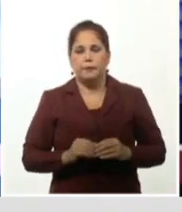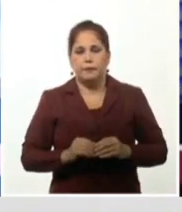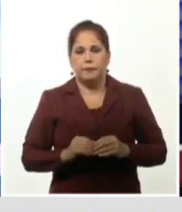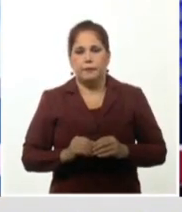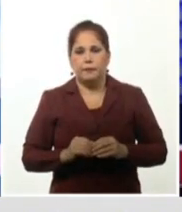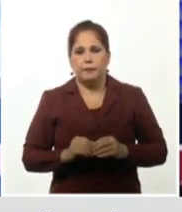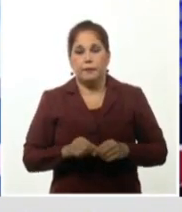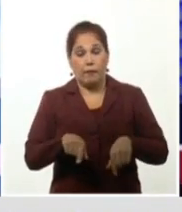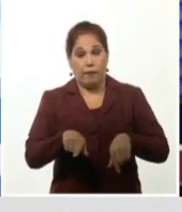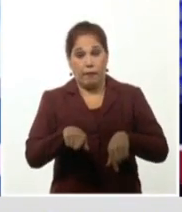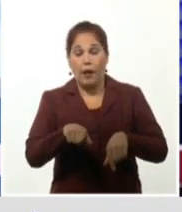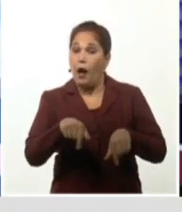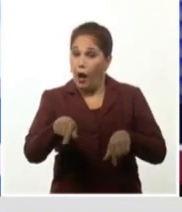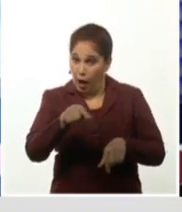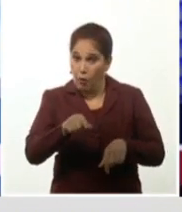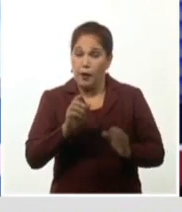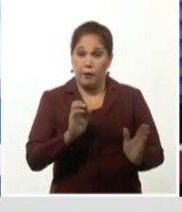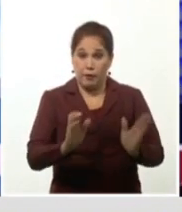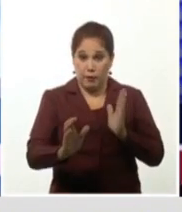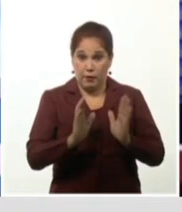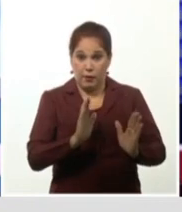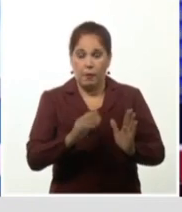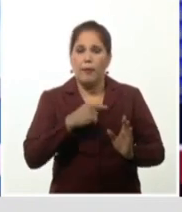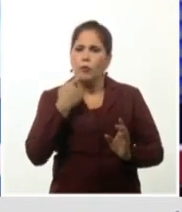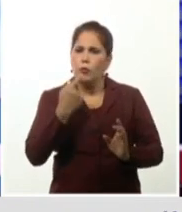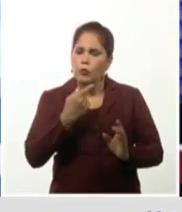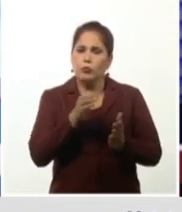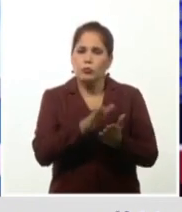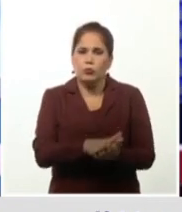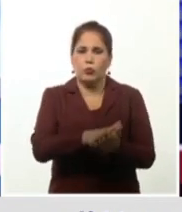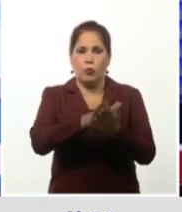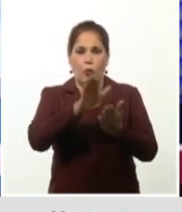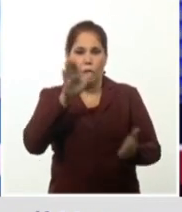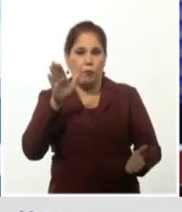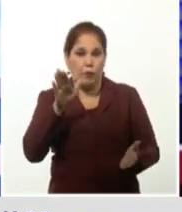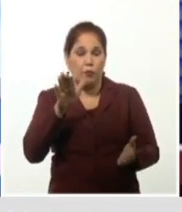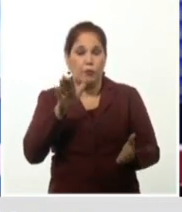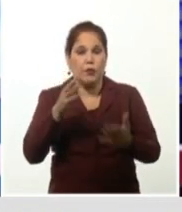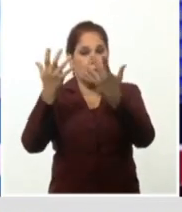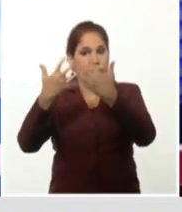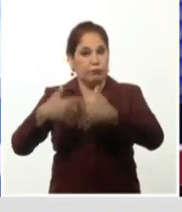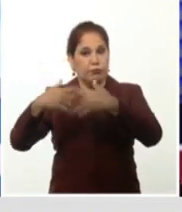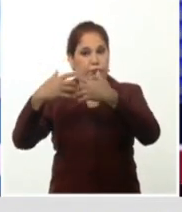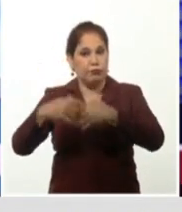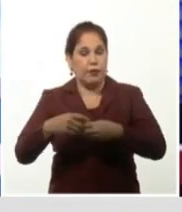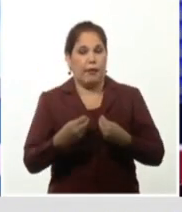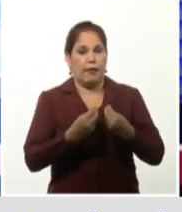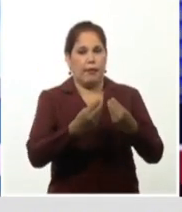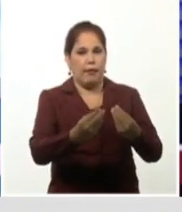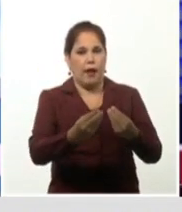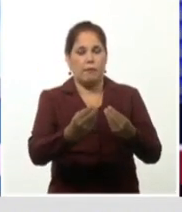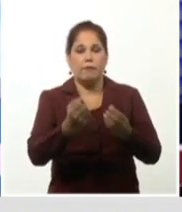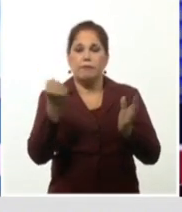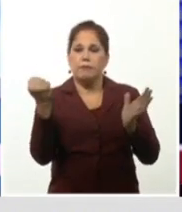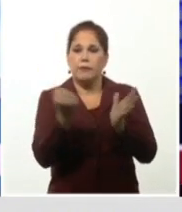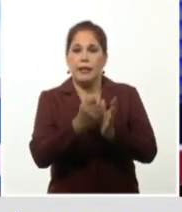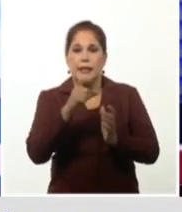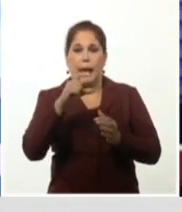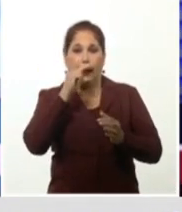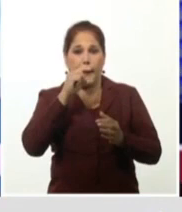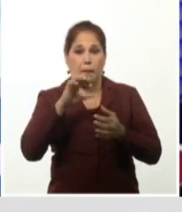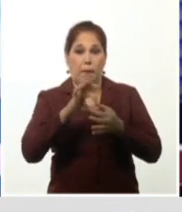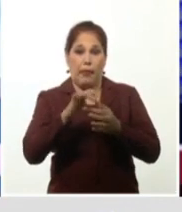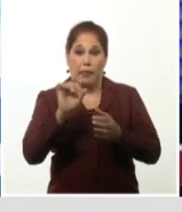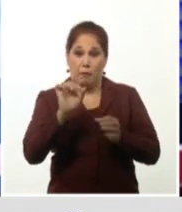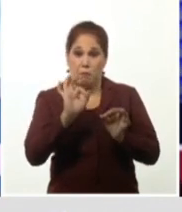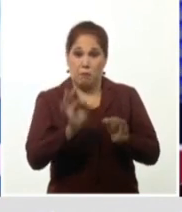en este momento tenemos el compromiso de, en un plazo breve, entregar a la autoridad reguladora este